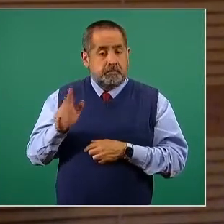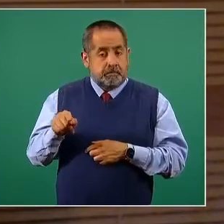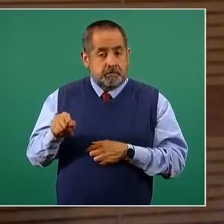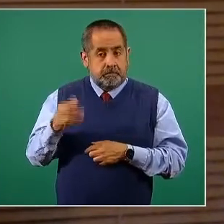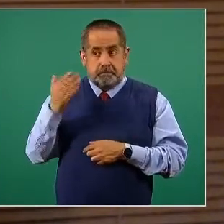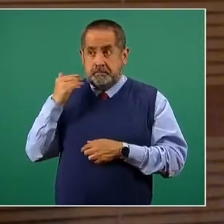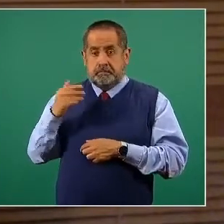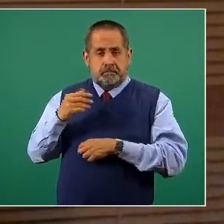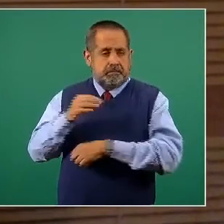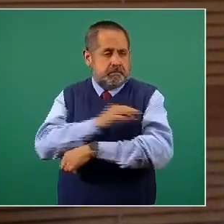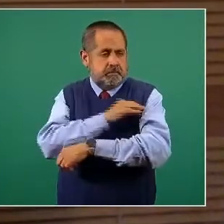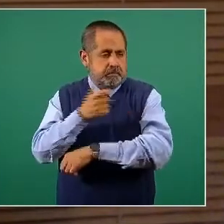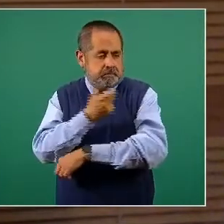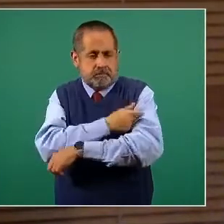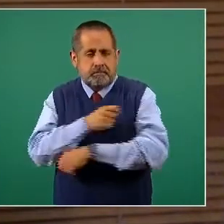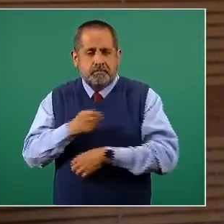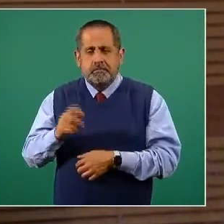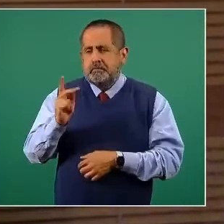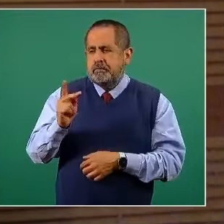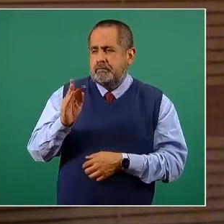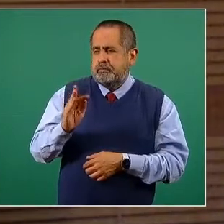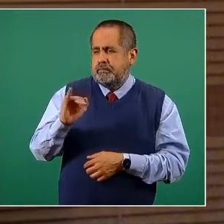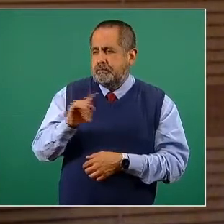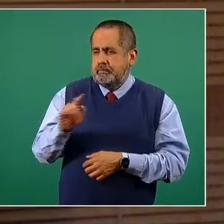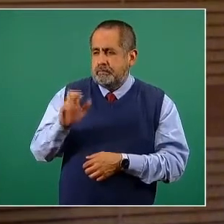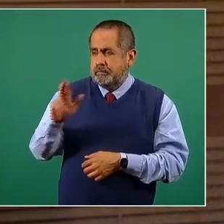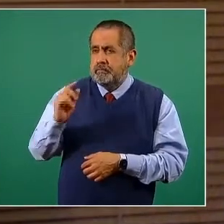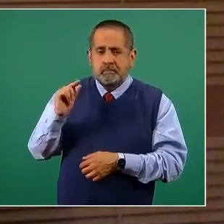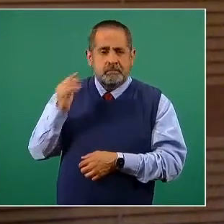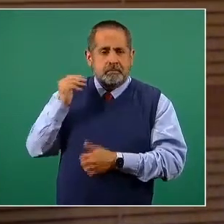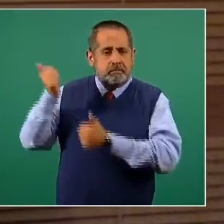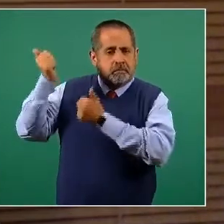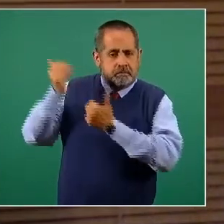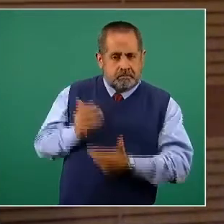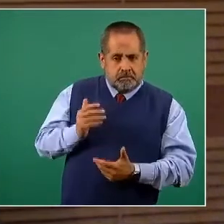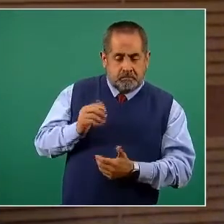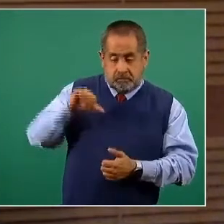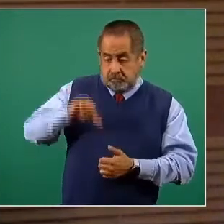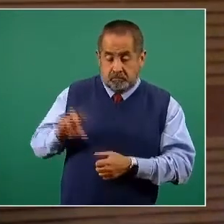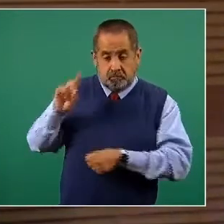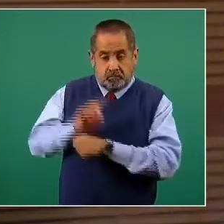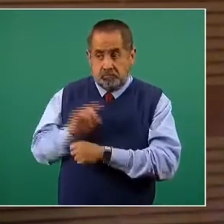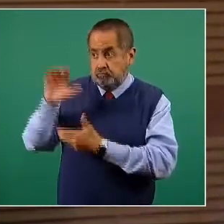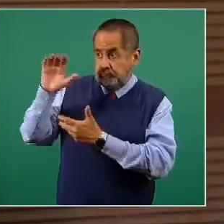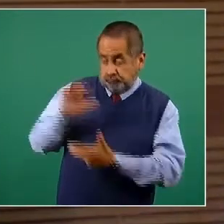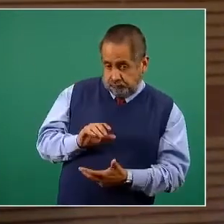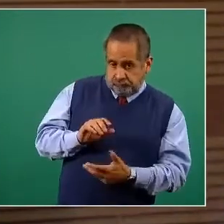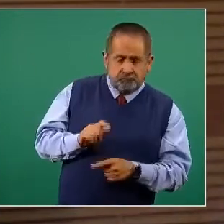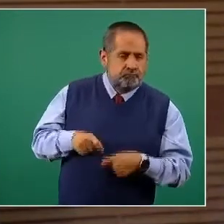la vacuna de Pfizer, en el envío que llegó el día de hoy y que se está